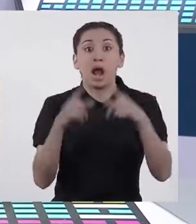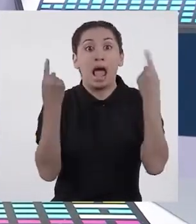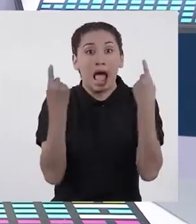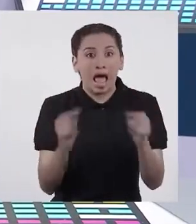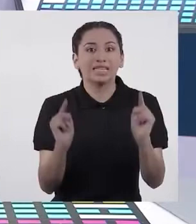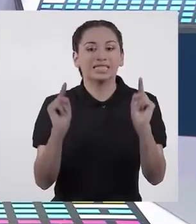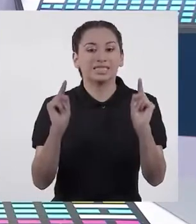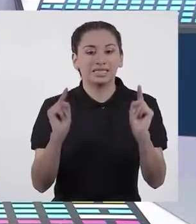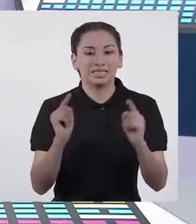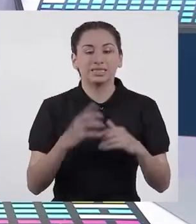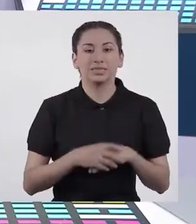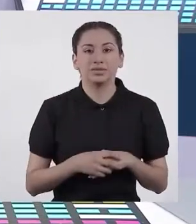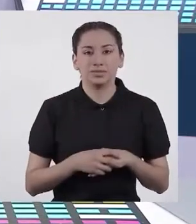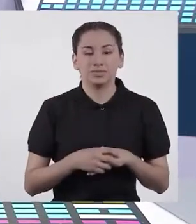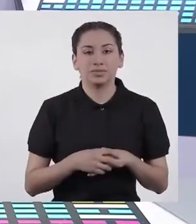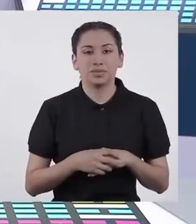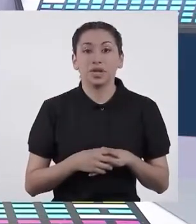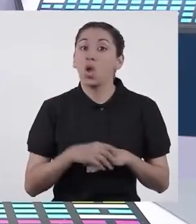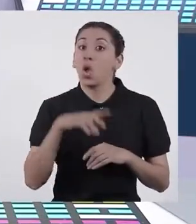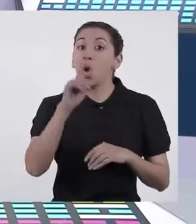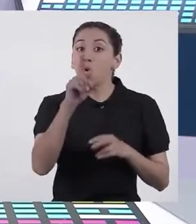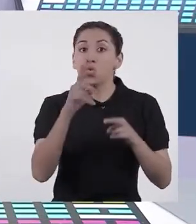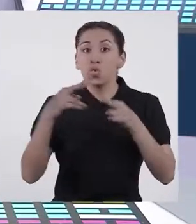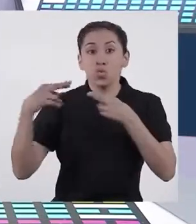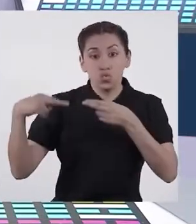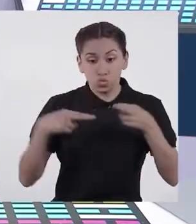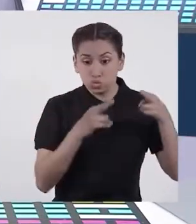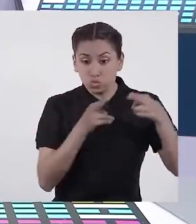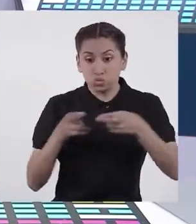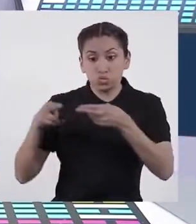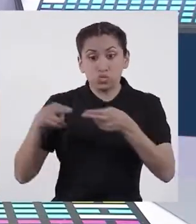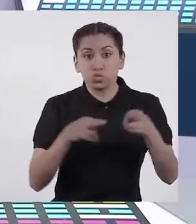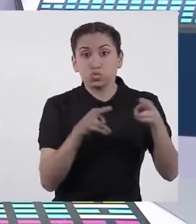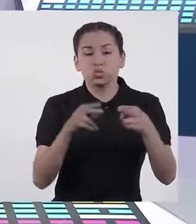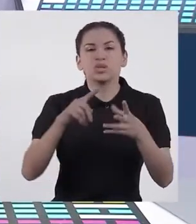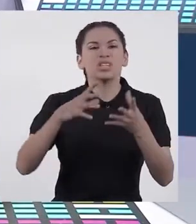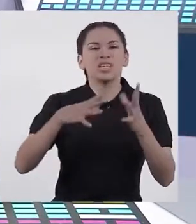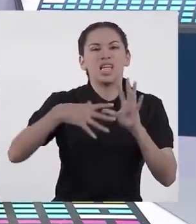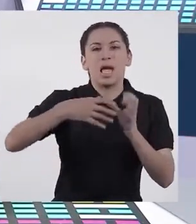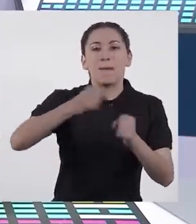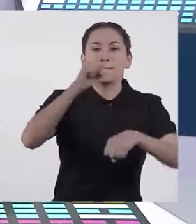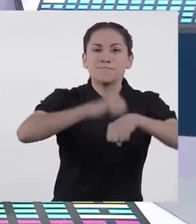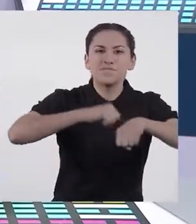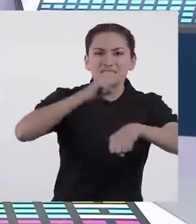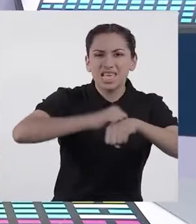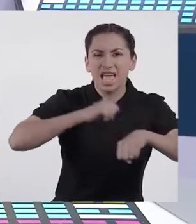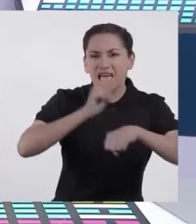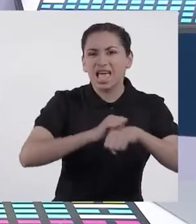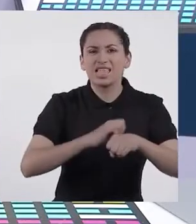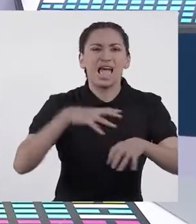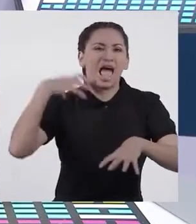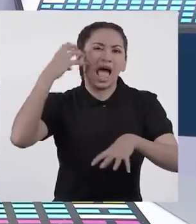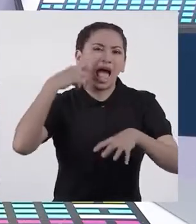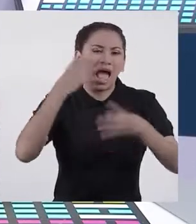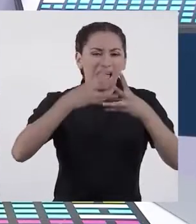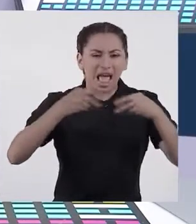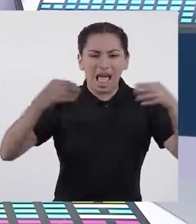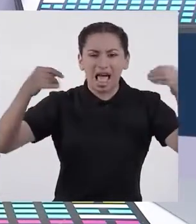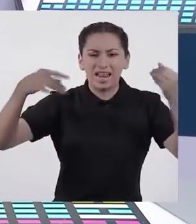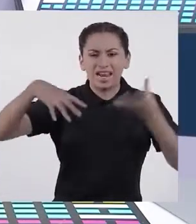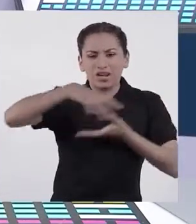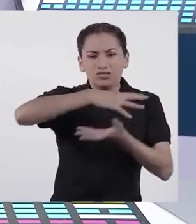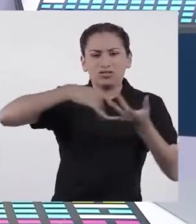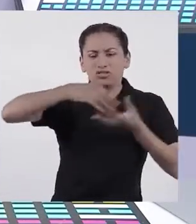accidentada. ¡Uy! Durante un huaico, la mezcla de lodo y piedras avanzan con